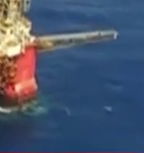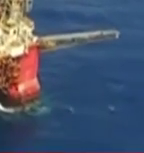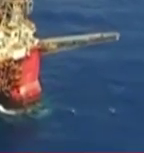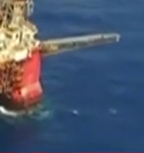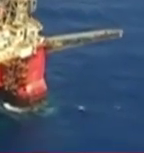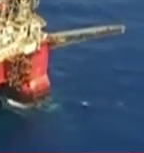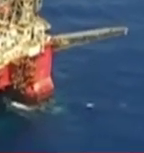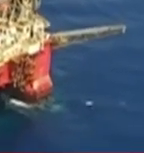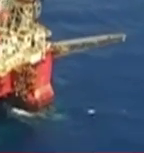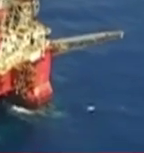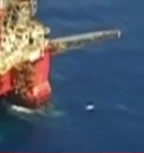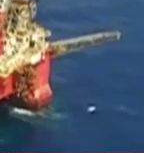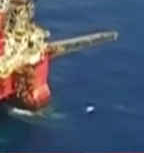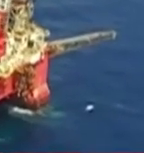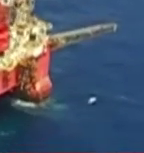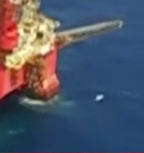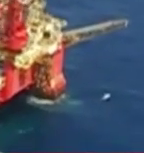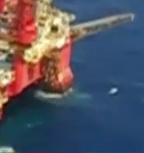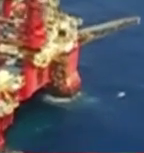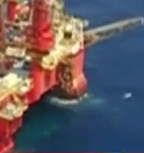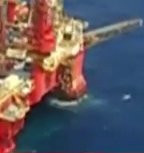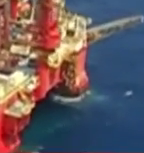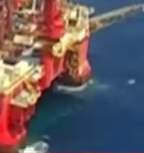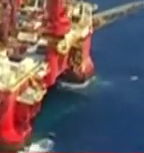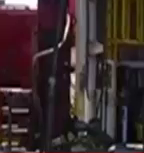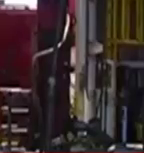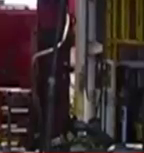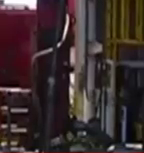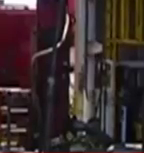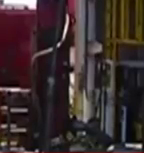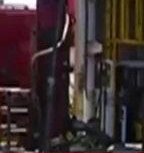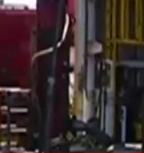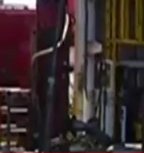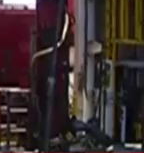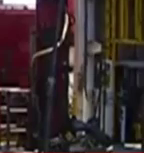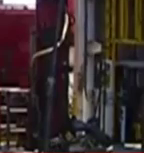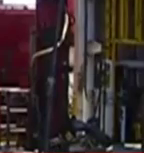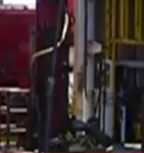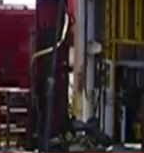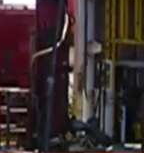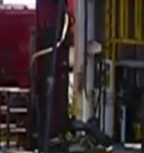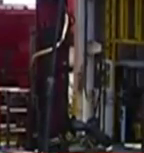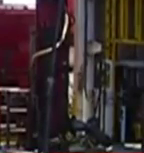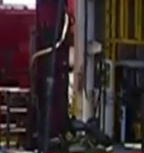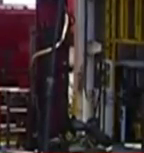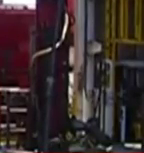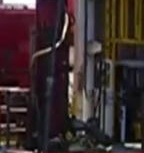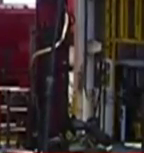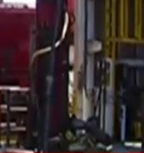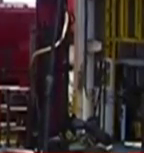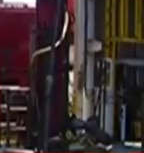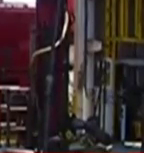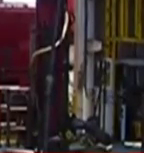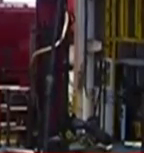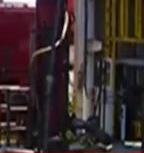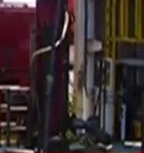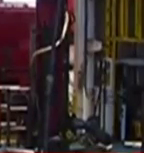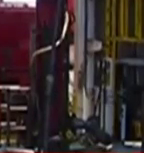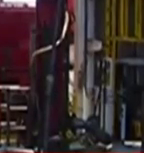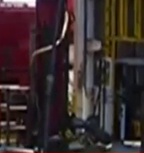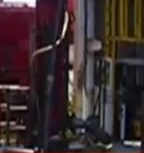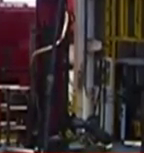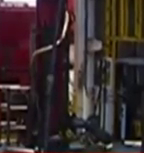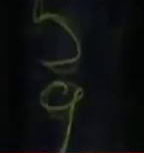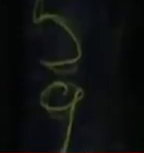intentan el hacer exploración en estas áreas, en donde vamos a estar, una vez que se identifiquen estos prospectos,